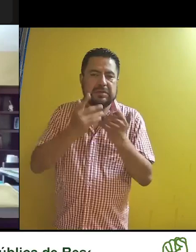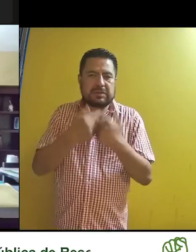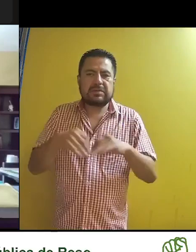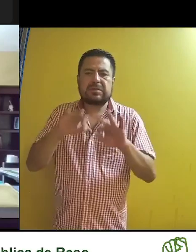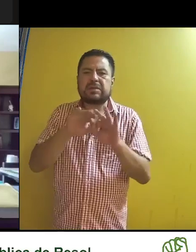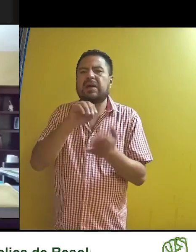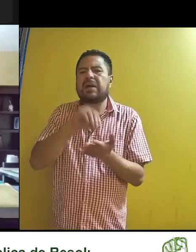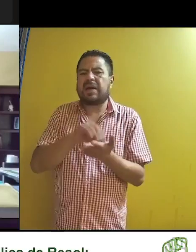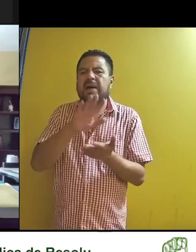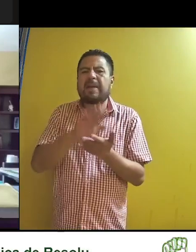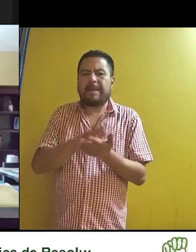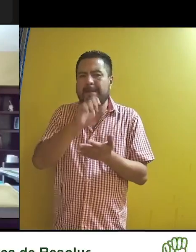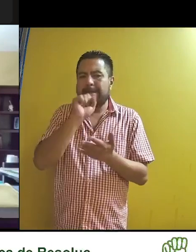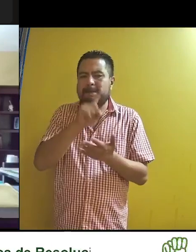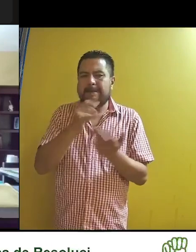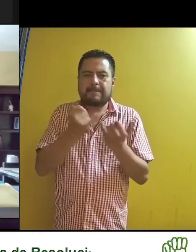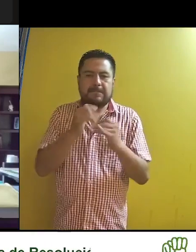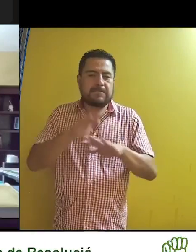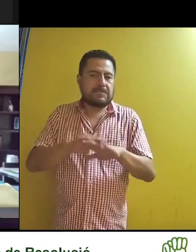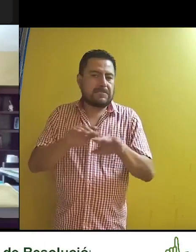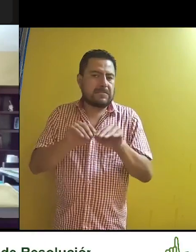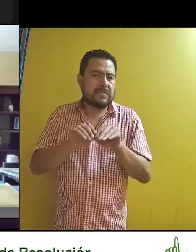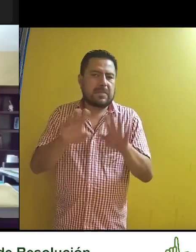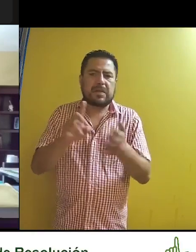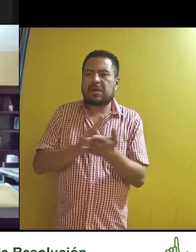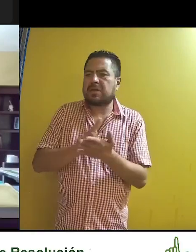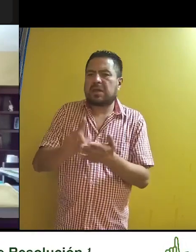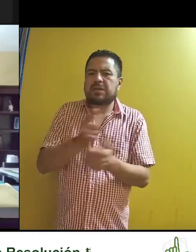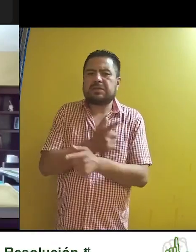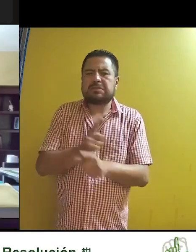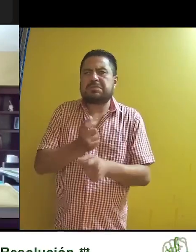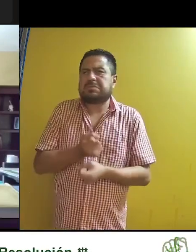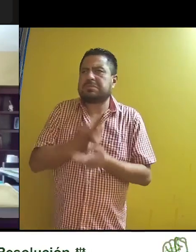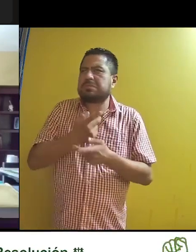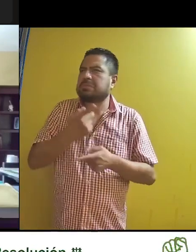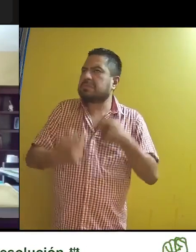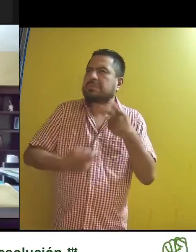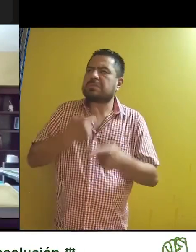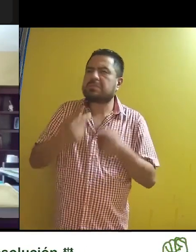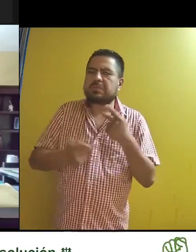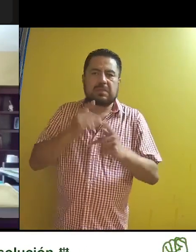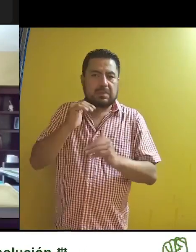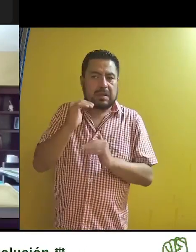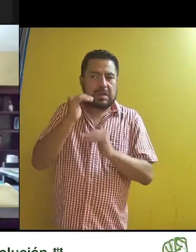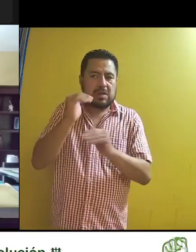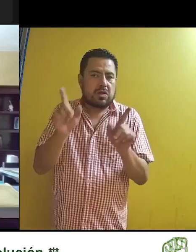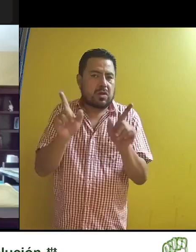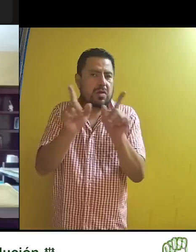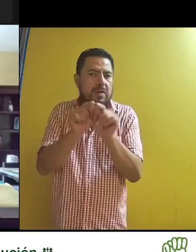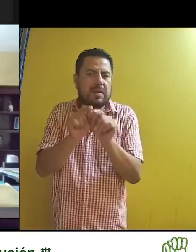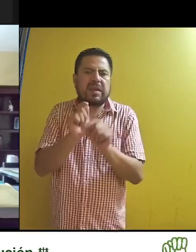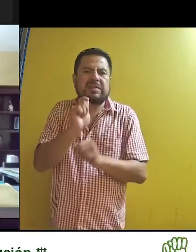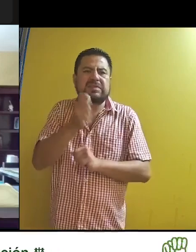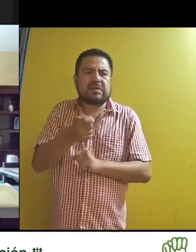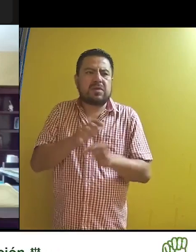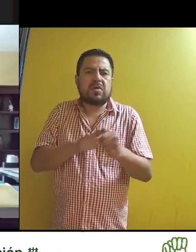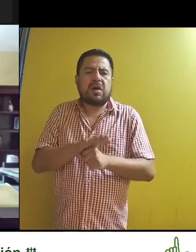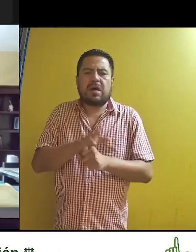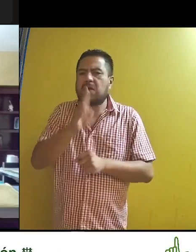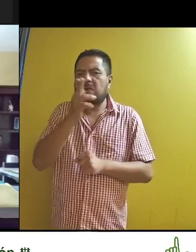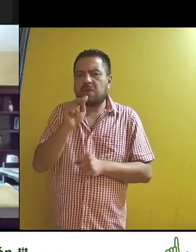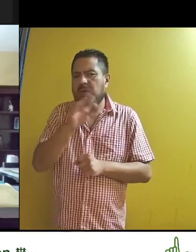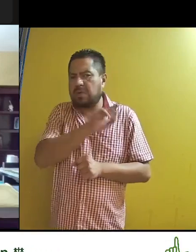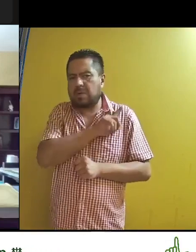establece claramente que el derecho a la libertad de expresión tiene un límite infranqueable, que es precisamente que no se cometa